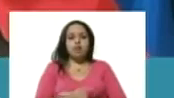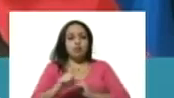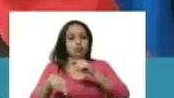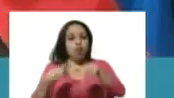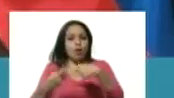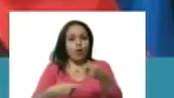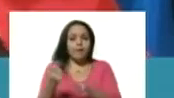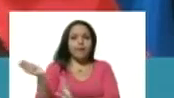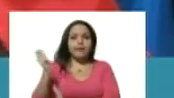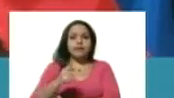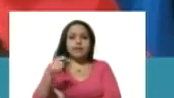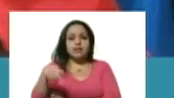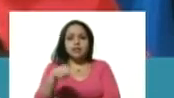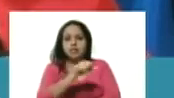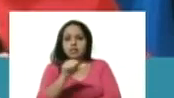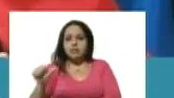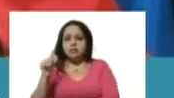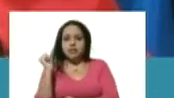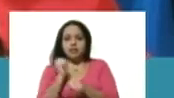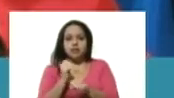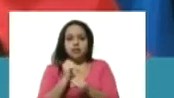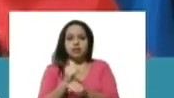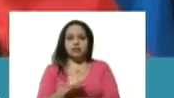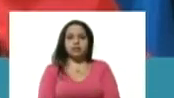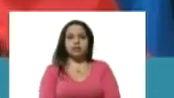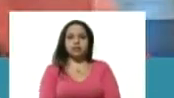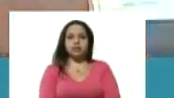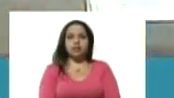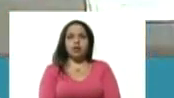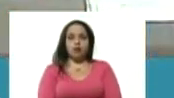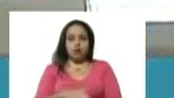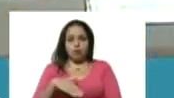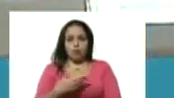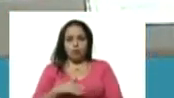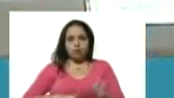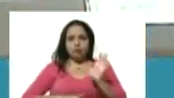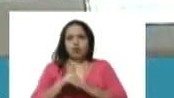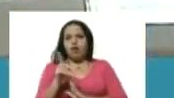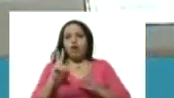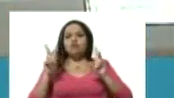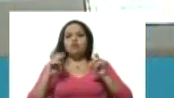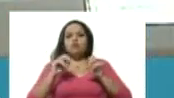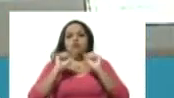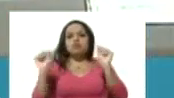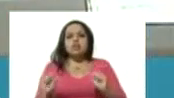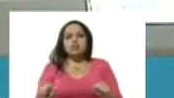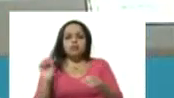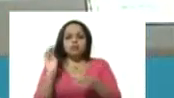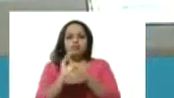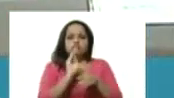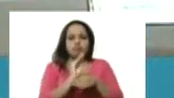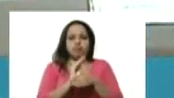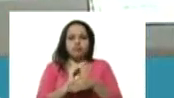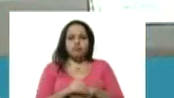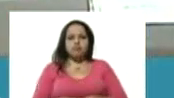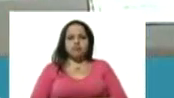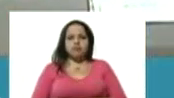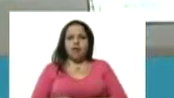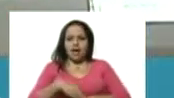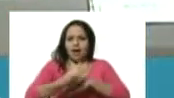meses y estas semanas de trabajo para avanzar hacia los nuevos sistemas de protección,